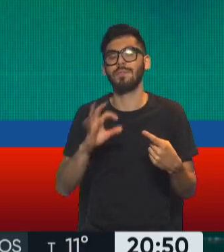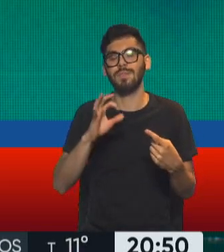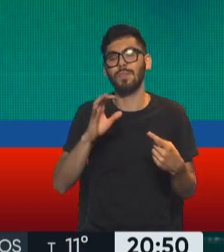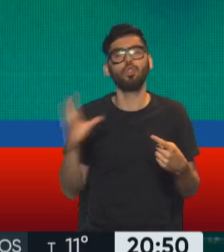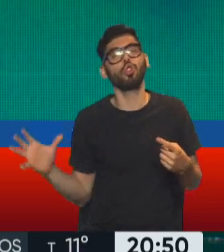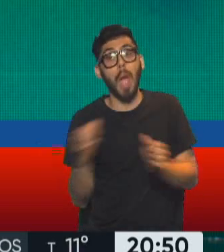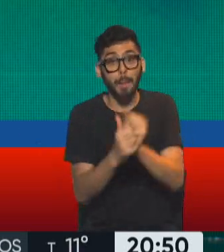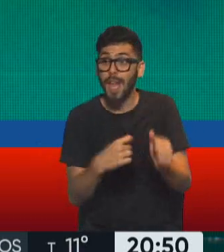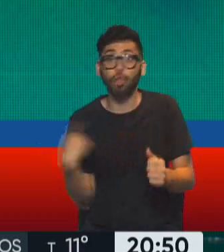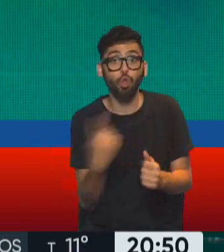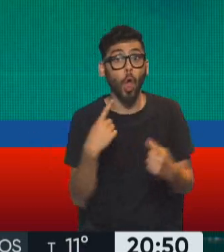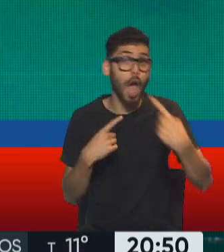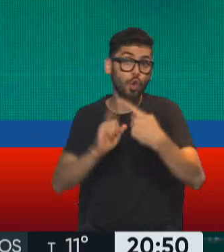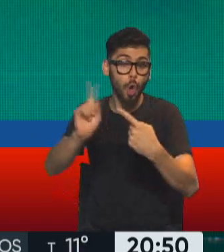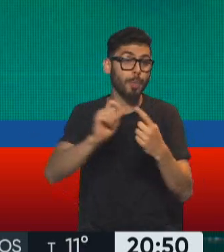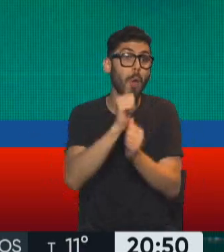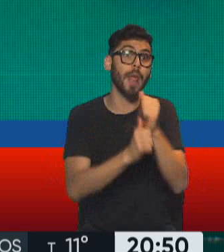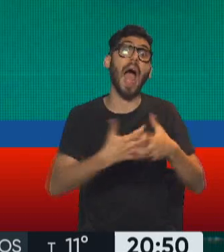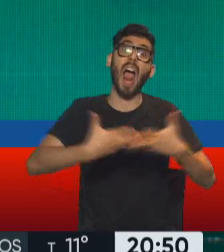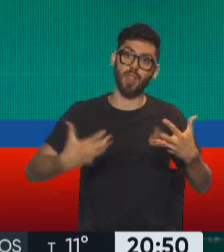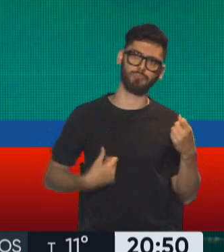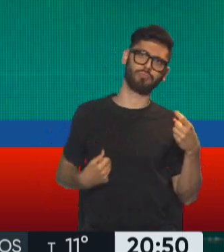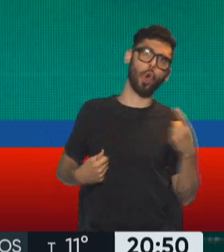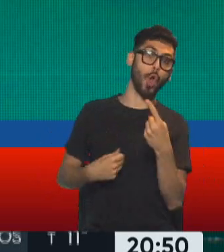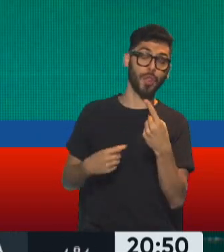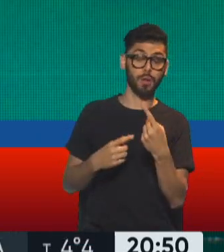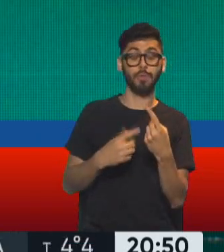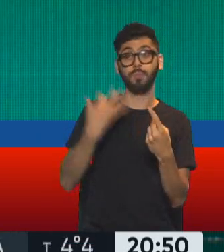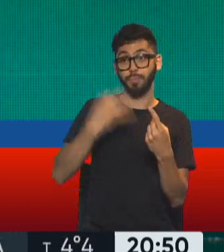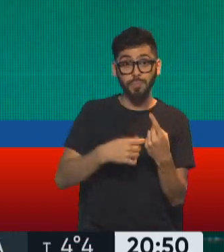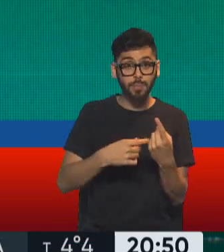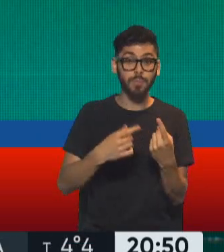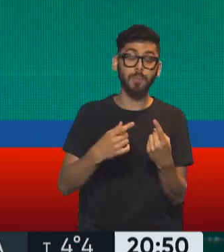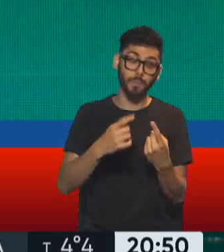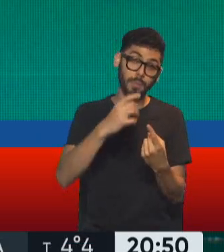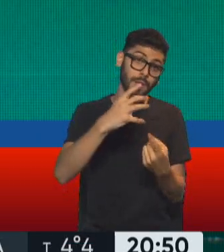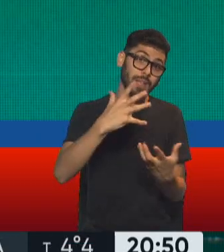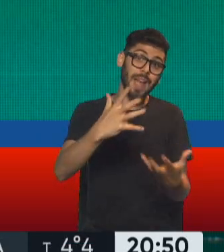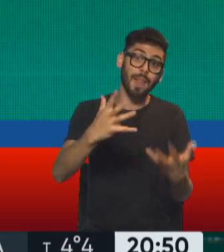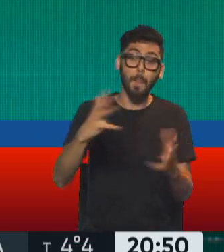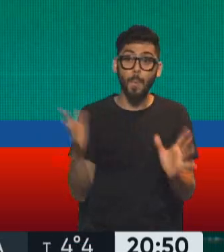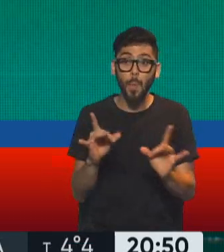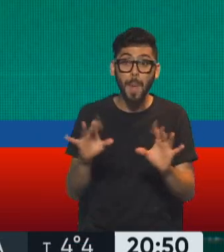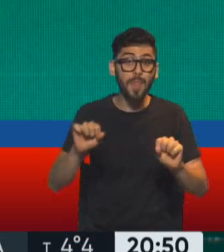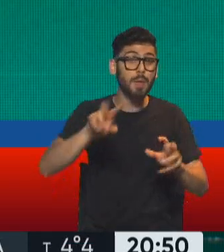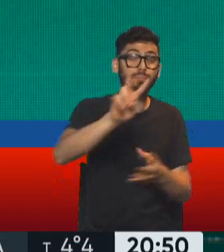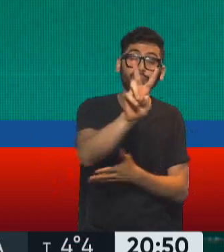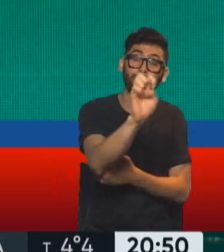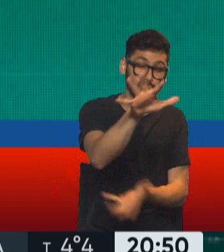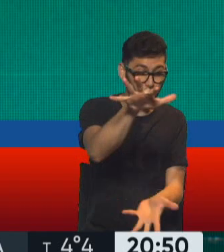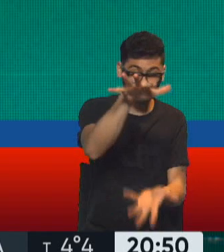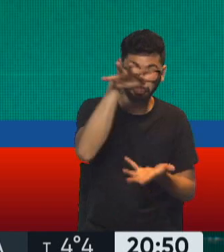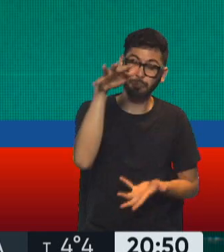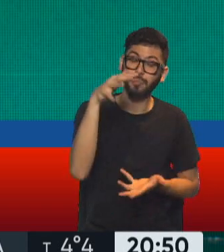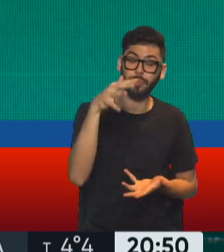grandes empresas que se oponen tuvieron grandes, valga la redundancia, ganancias durante la pandemia. Cuando uno mira los balances